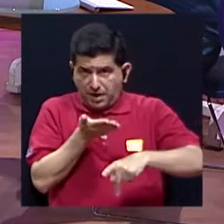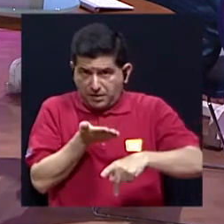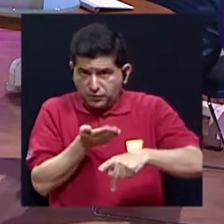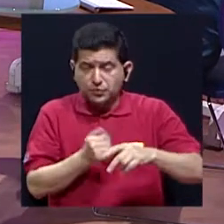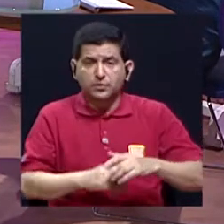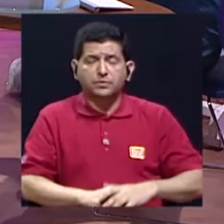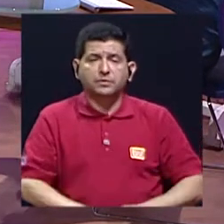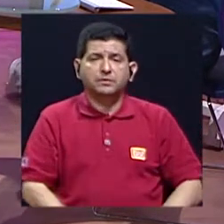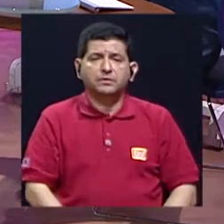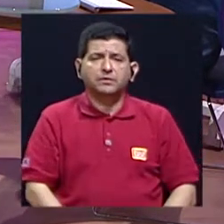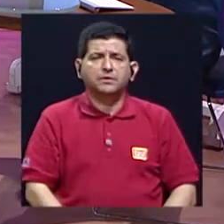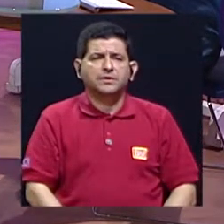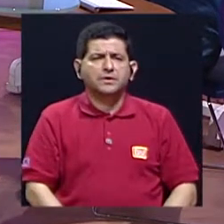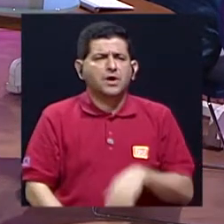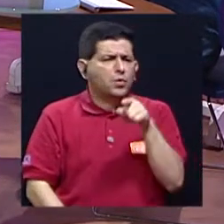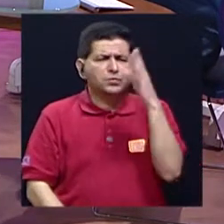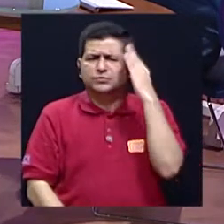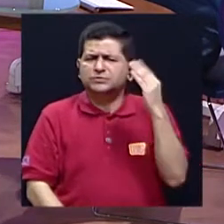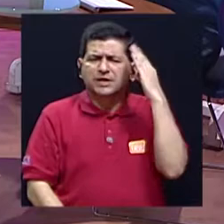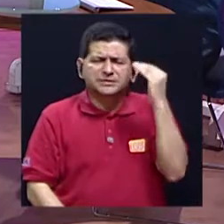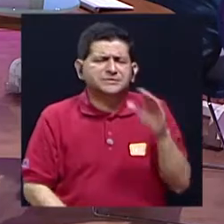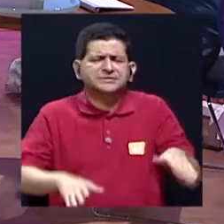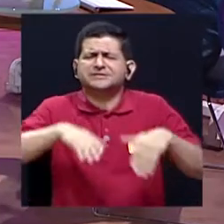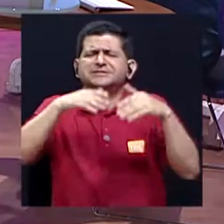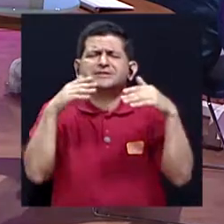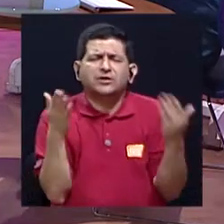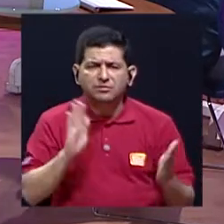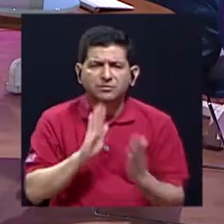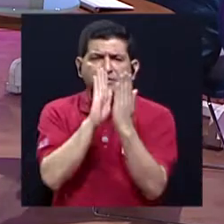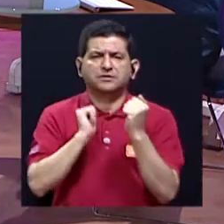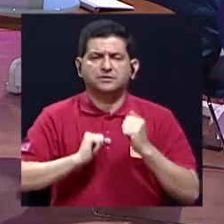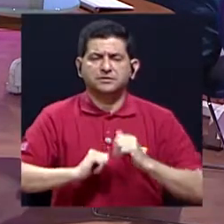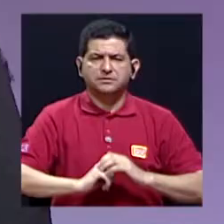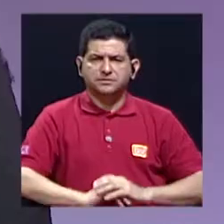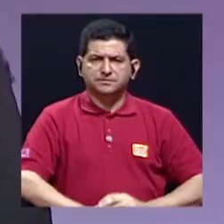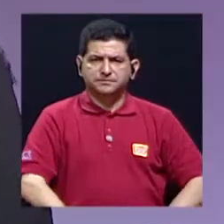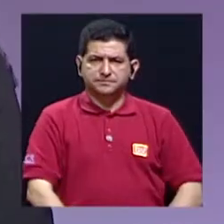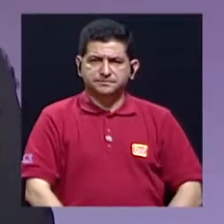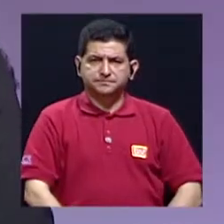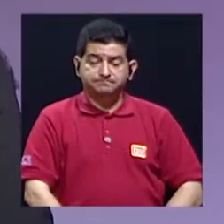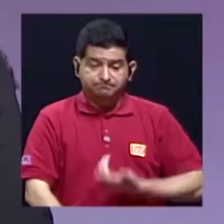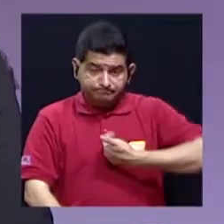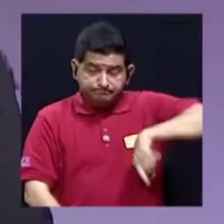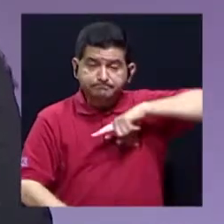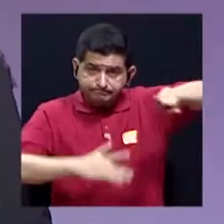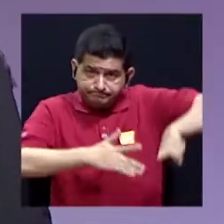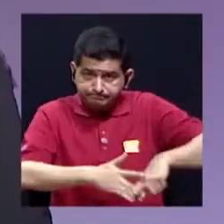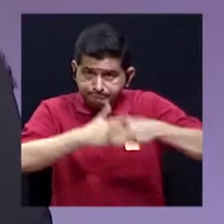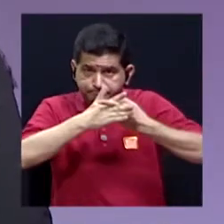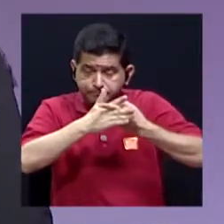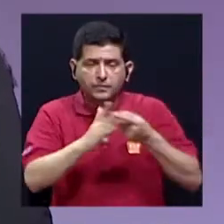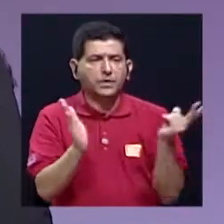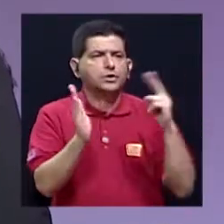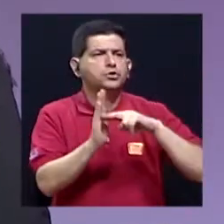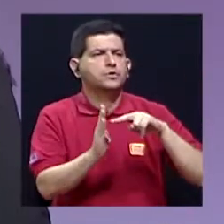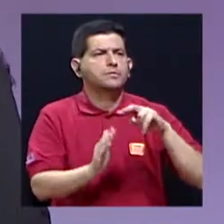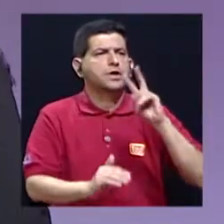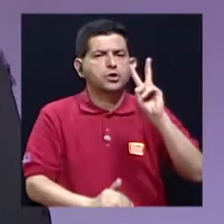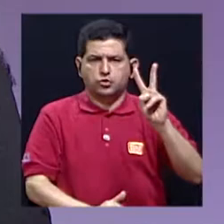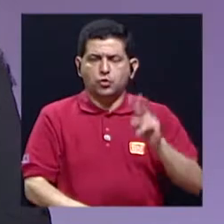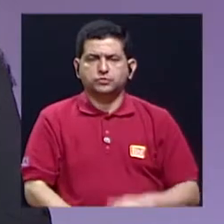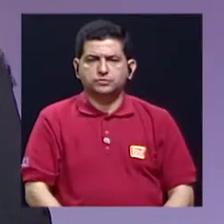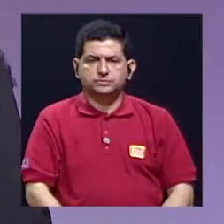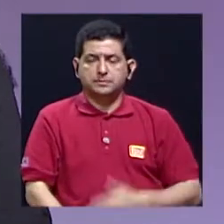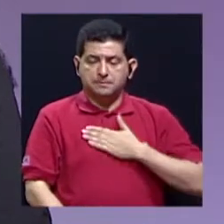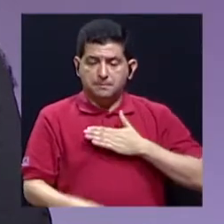Oca. ¿Cómo ha vivido usted esas experiencias? Bueno, nosotros iniciamos en el 2002, en el